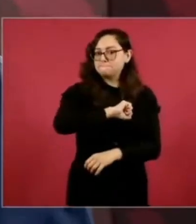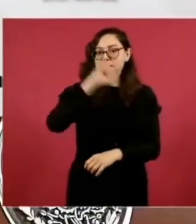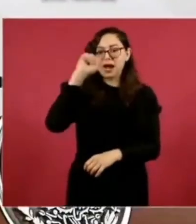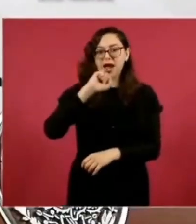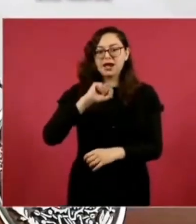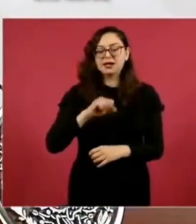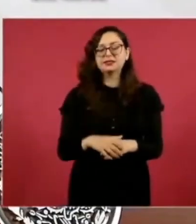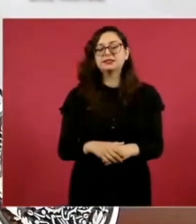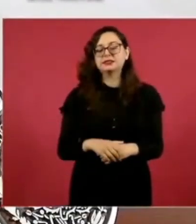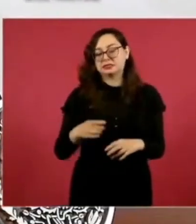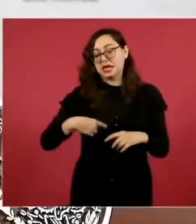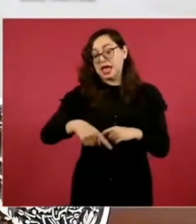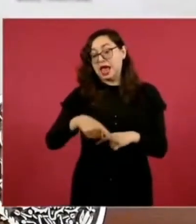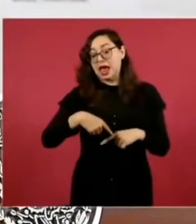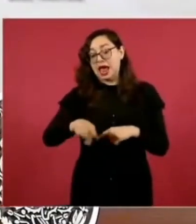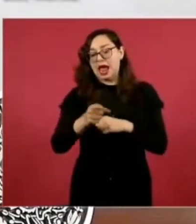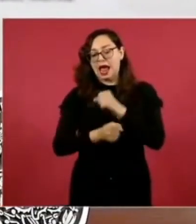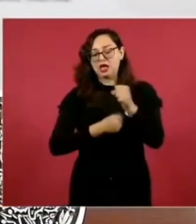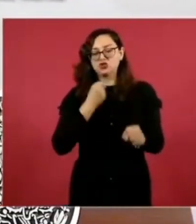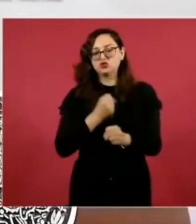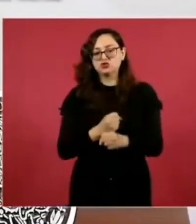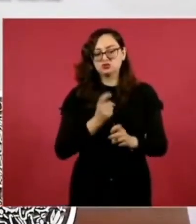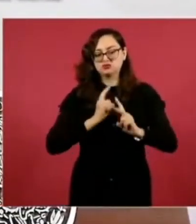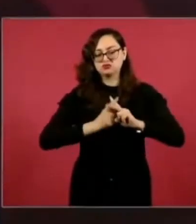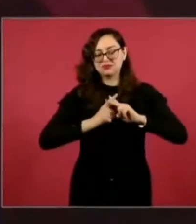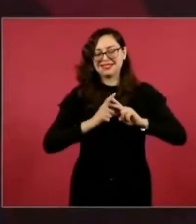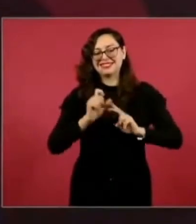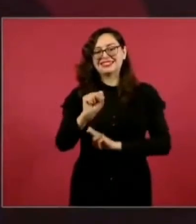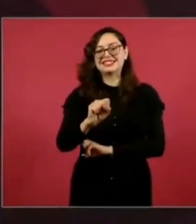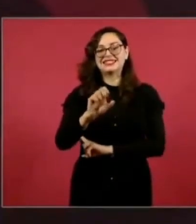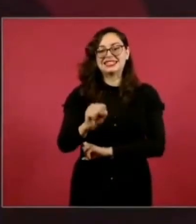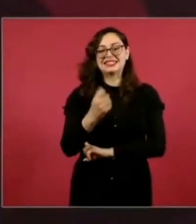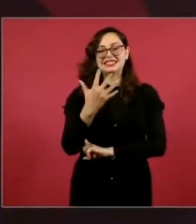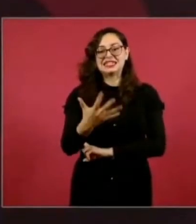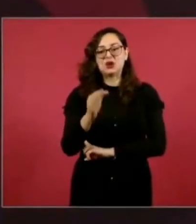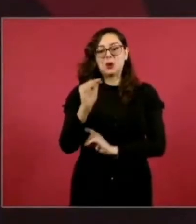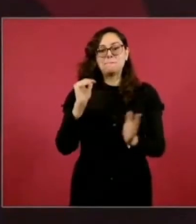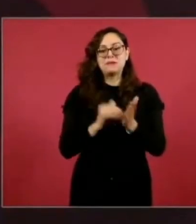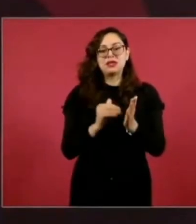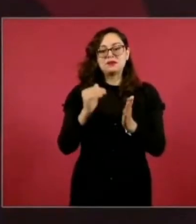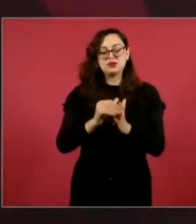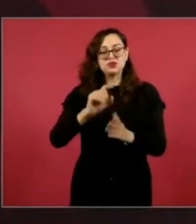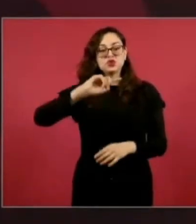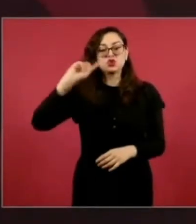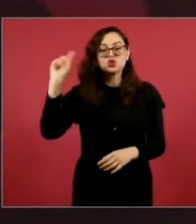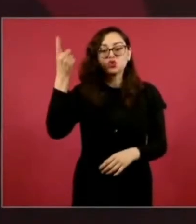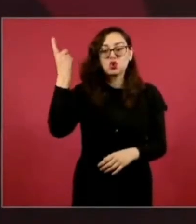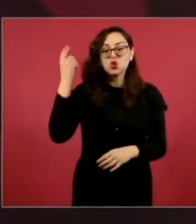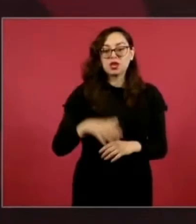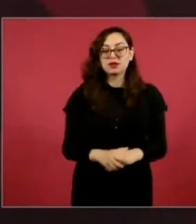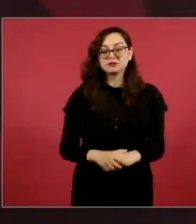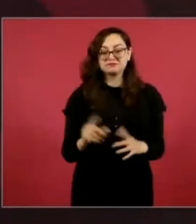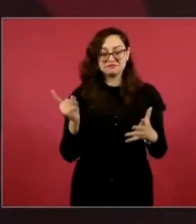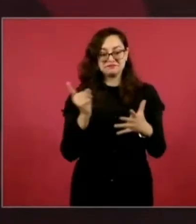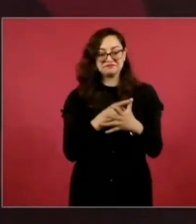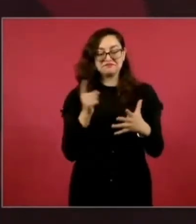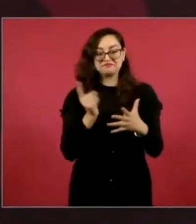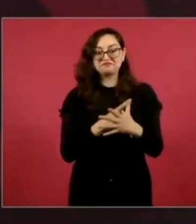los 65,000 millones de dólares. Récord en desempleo.